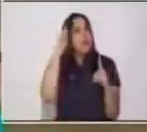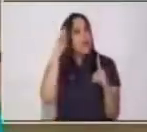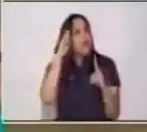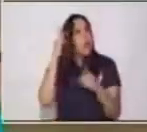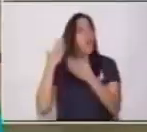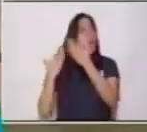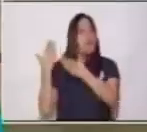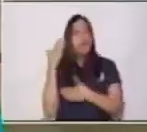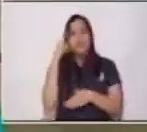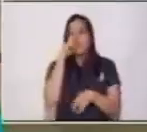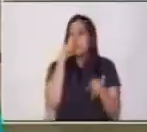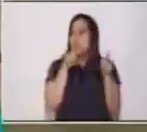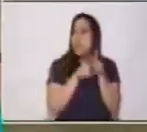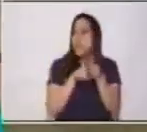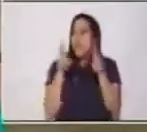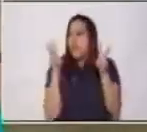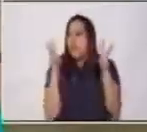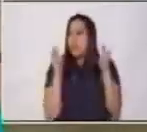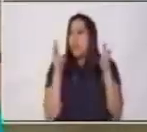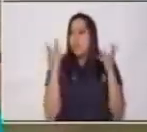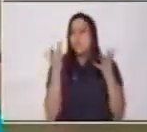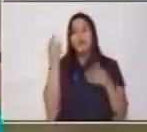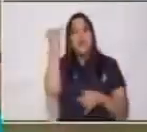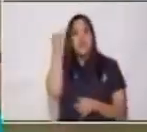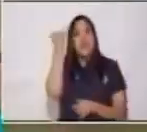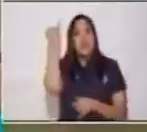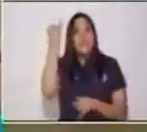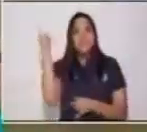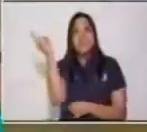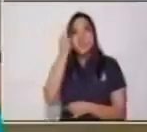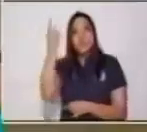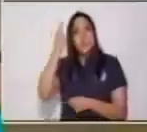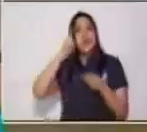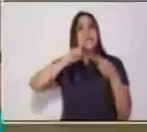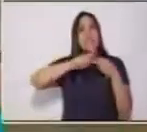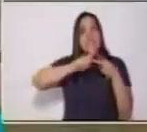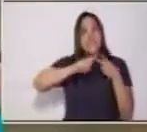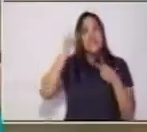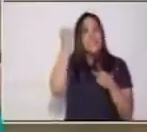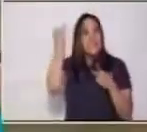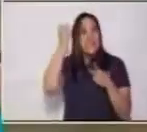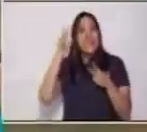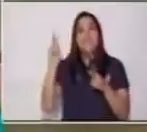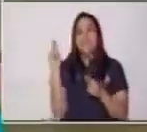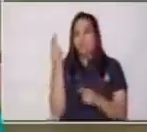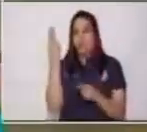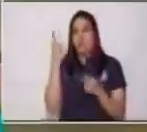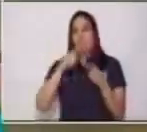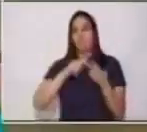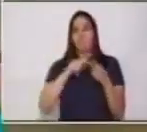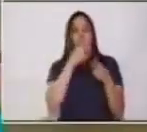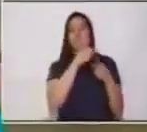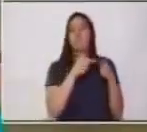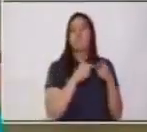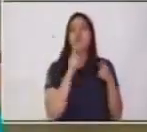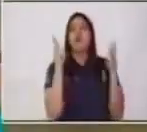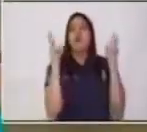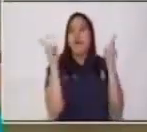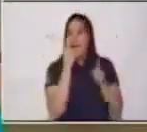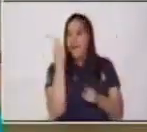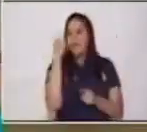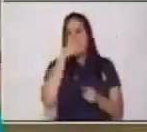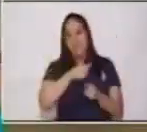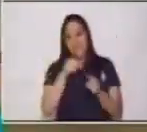vimos el tema, las ideas principales y las ideas secundarias, que son los componentes básicos de un